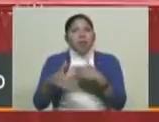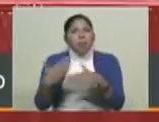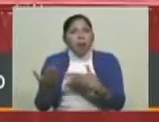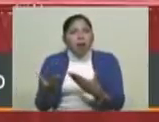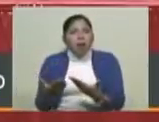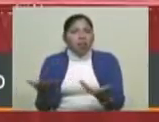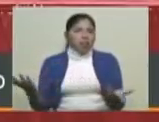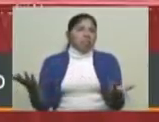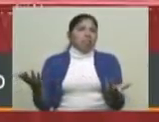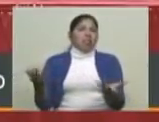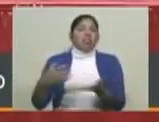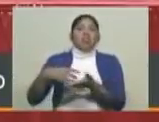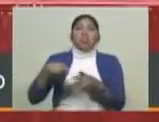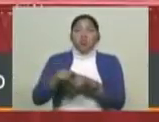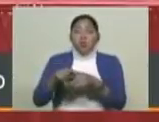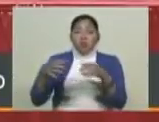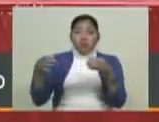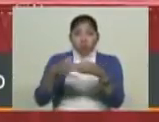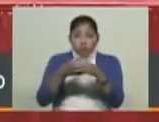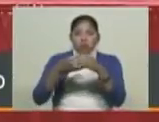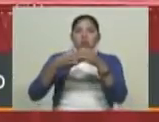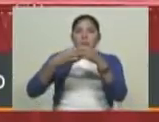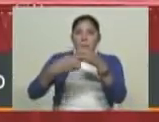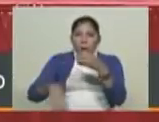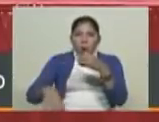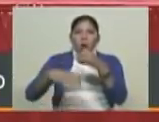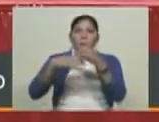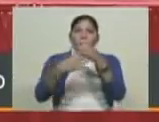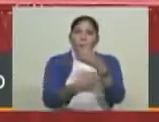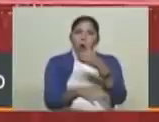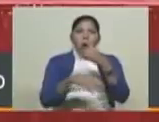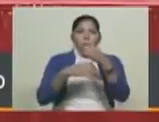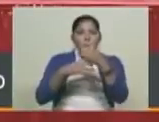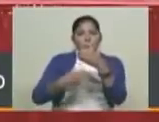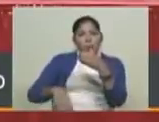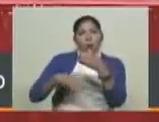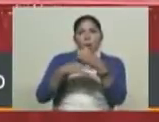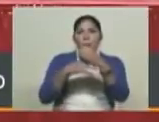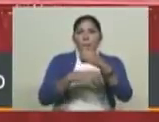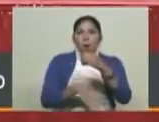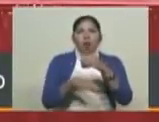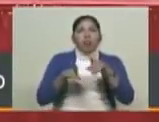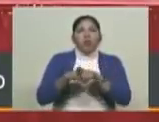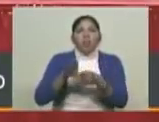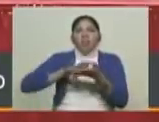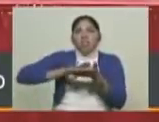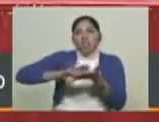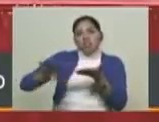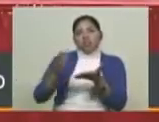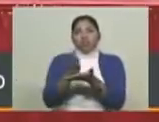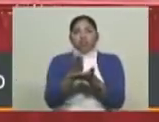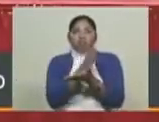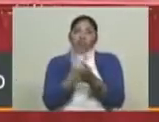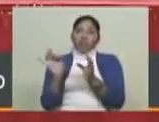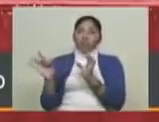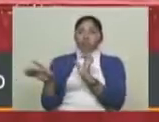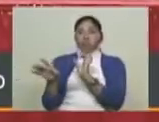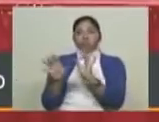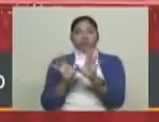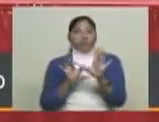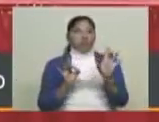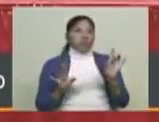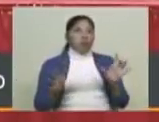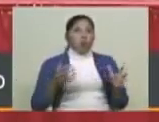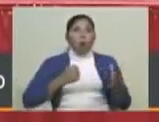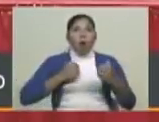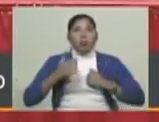las divisiones. A las divisiones. No debe ocurrir eso más nunca, ni aquí ni en ninguna parte. Pero digo aquí específicamente porque